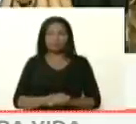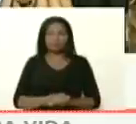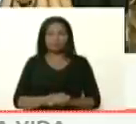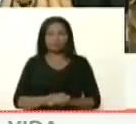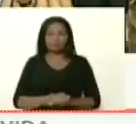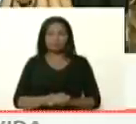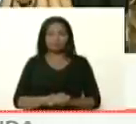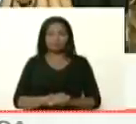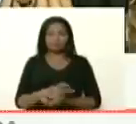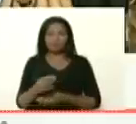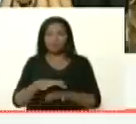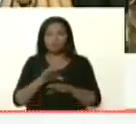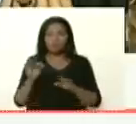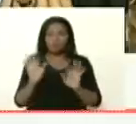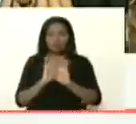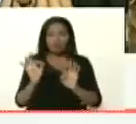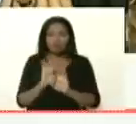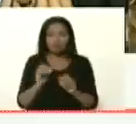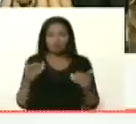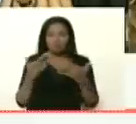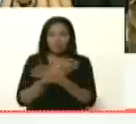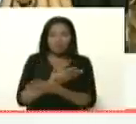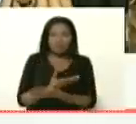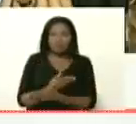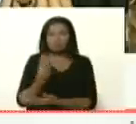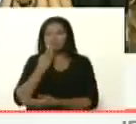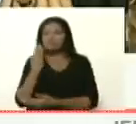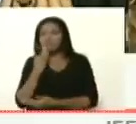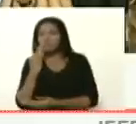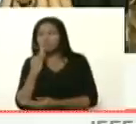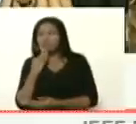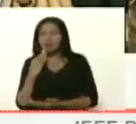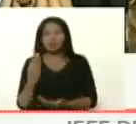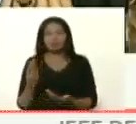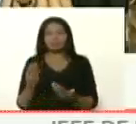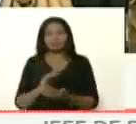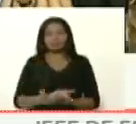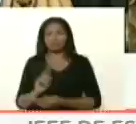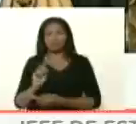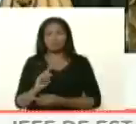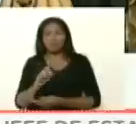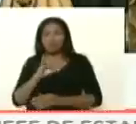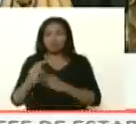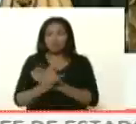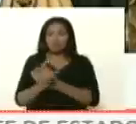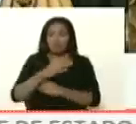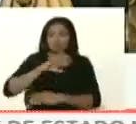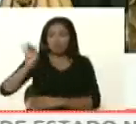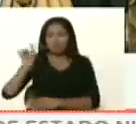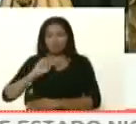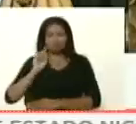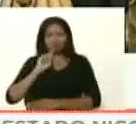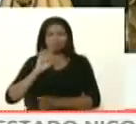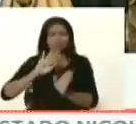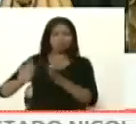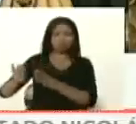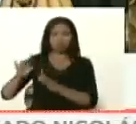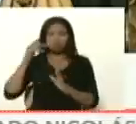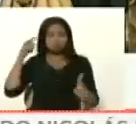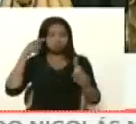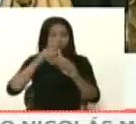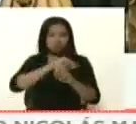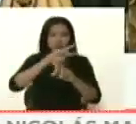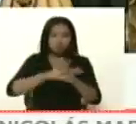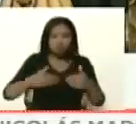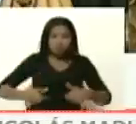No nos dejemos distraer en estupideces, en bobolongos, en traidores de la patria. Concentremos nuestro